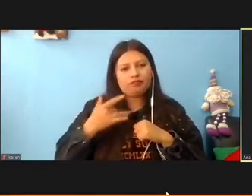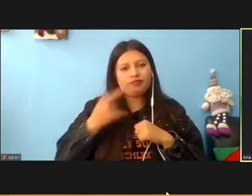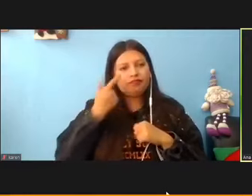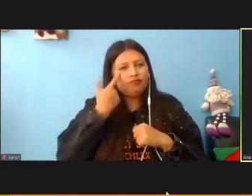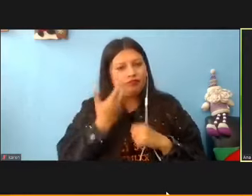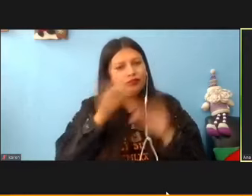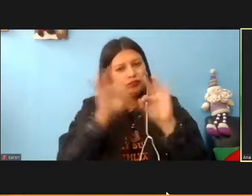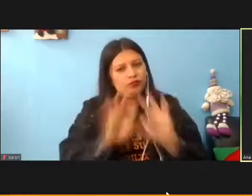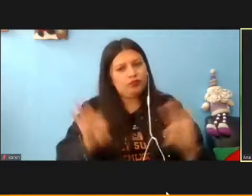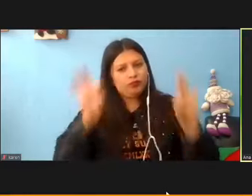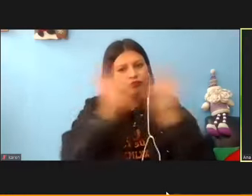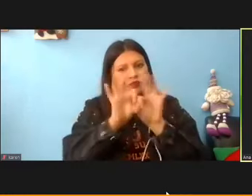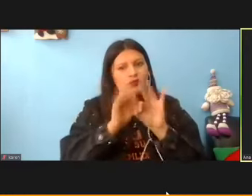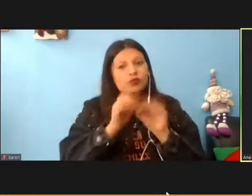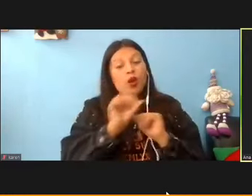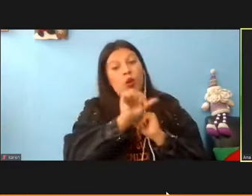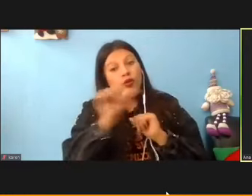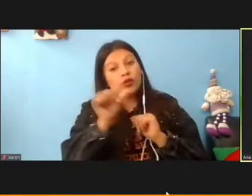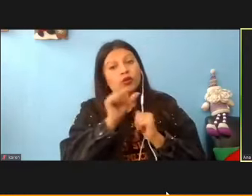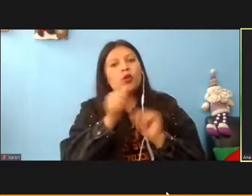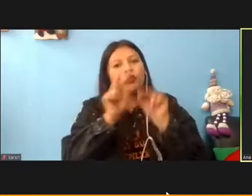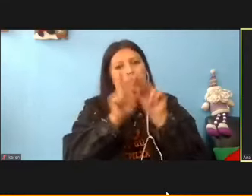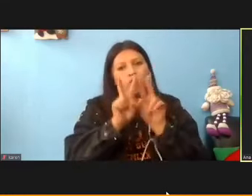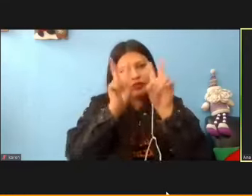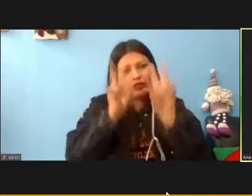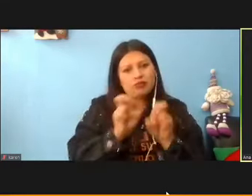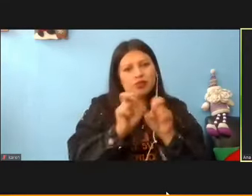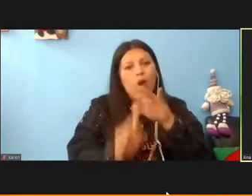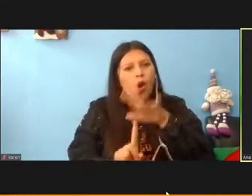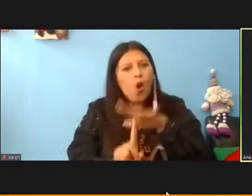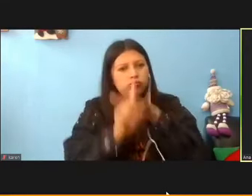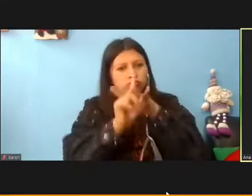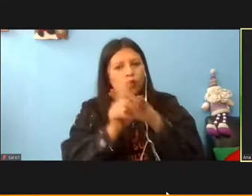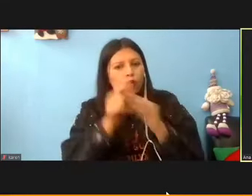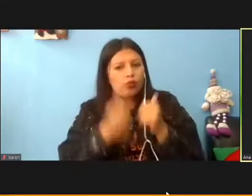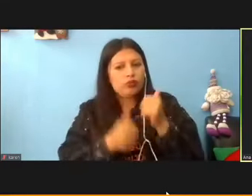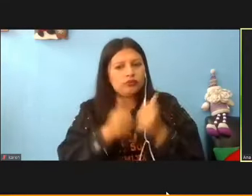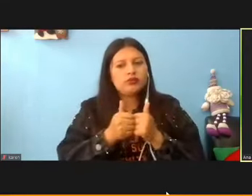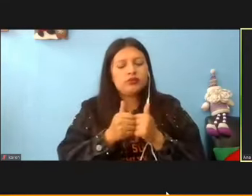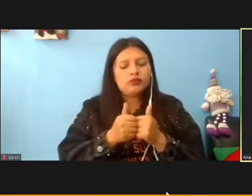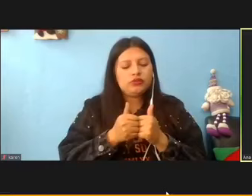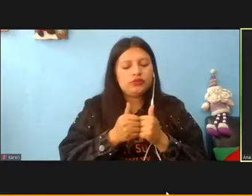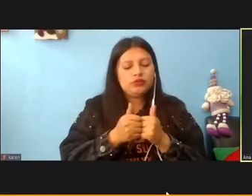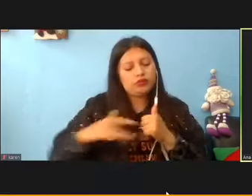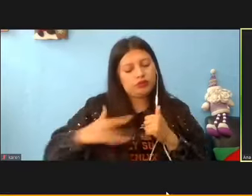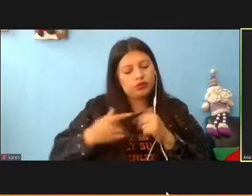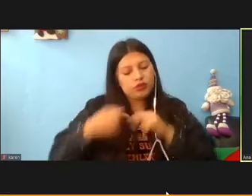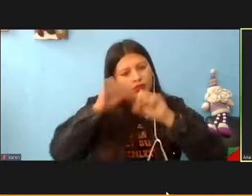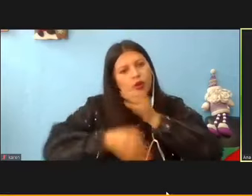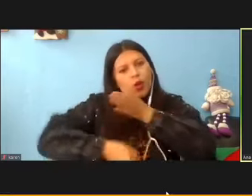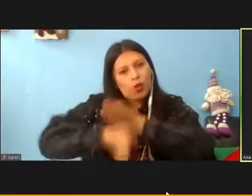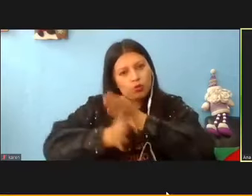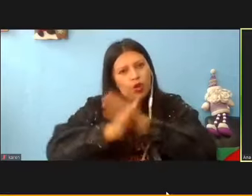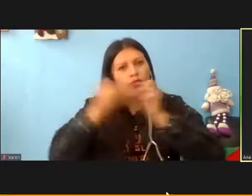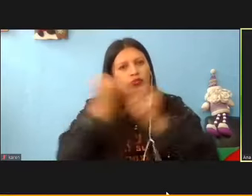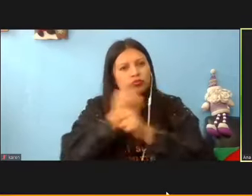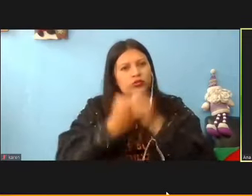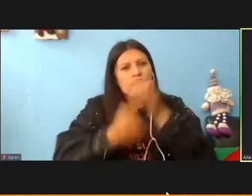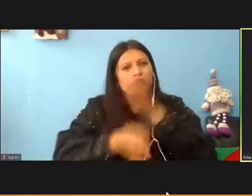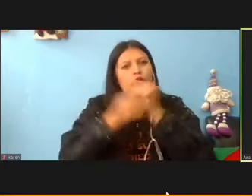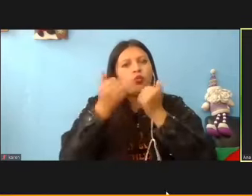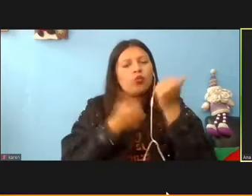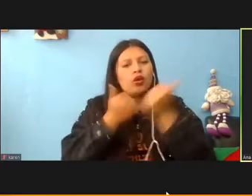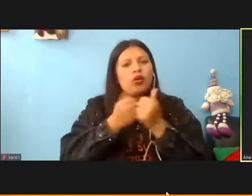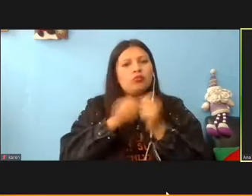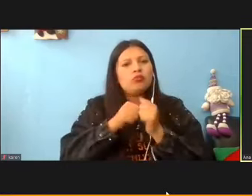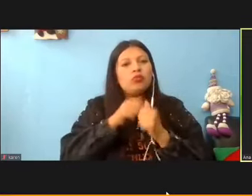muy importante. Por otro lado, también otro tema que surgió fue, y que me parece que se podría seguir trabajando, es el tema de la